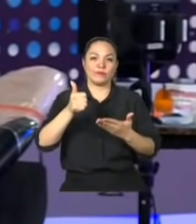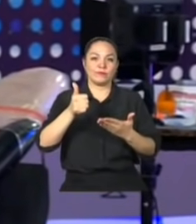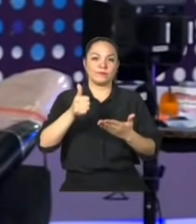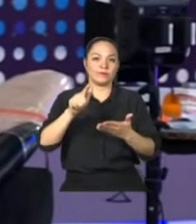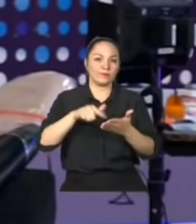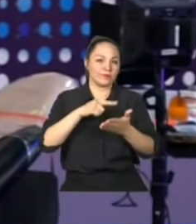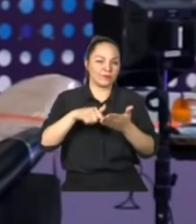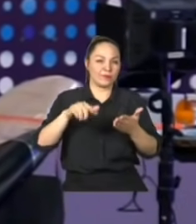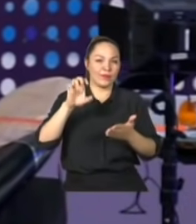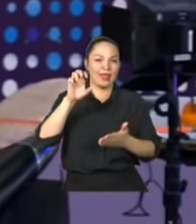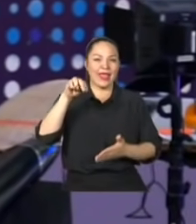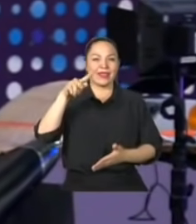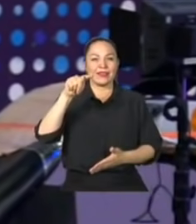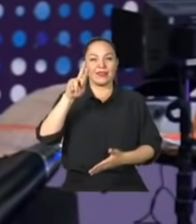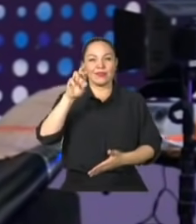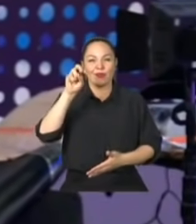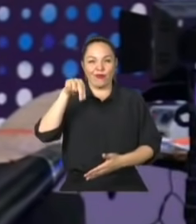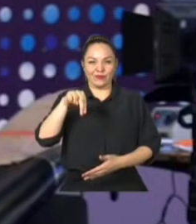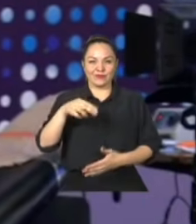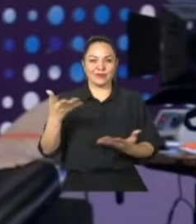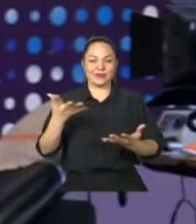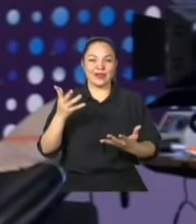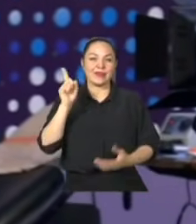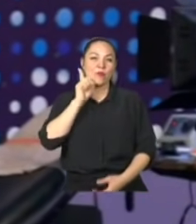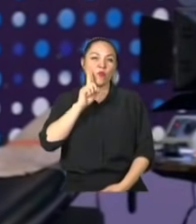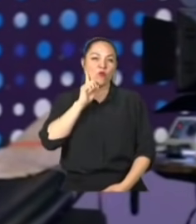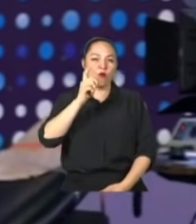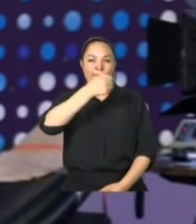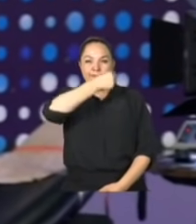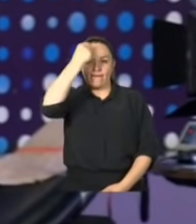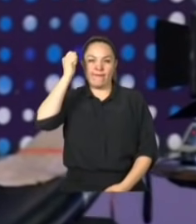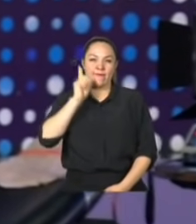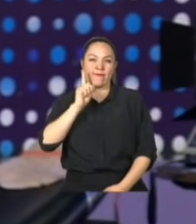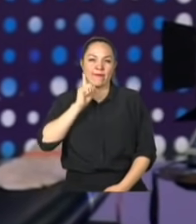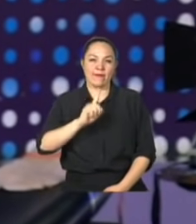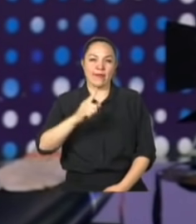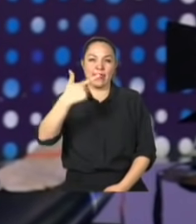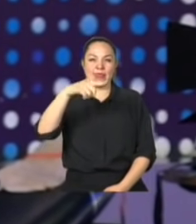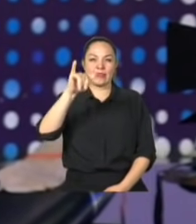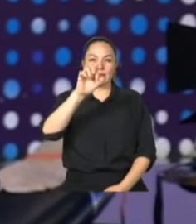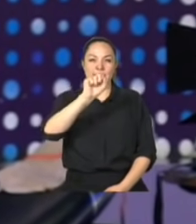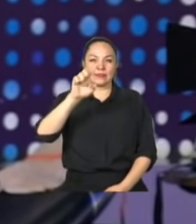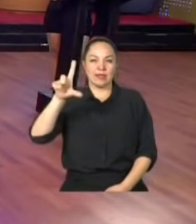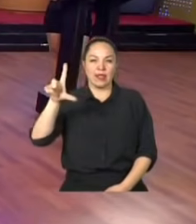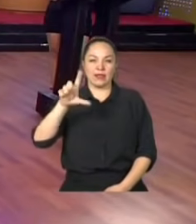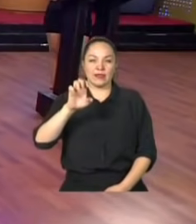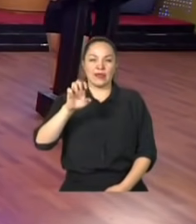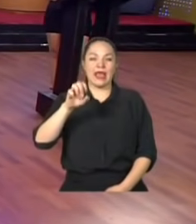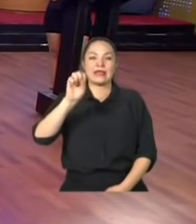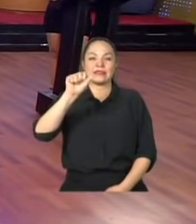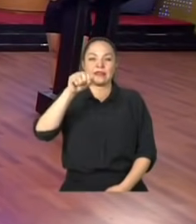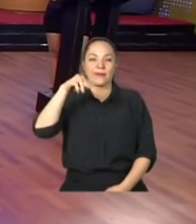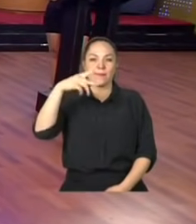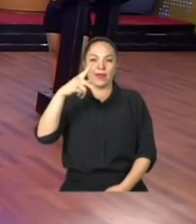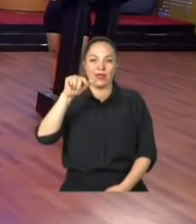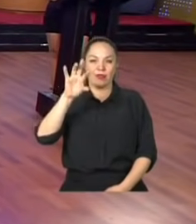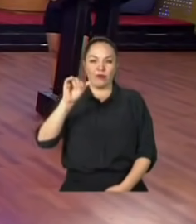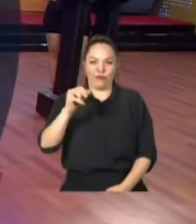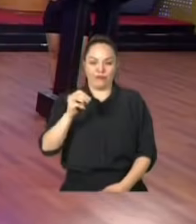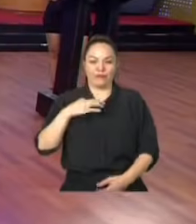partido Entrón. La candidata es Giselle Sampaio. Adelante, 30 segundos para su